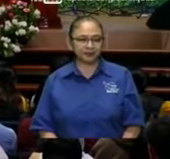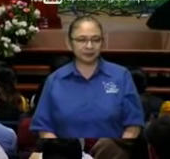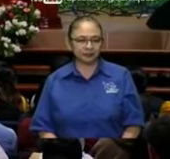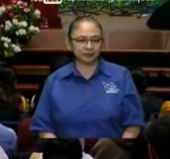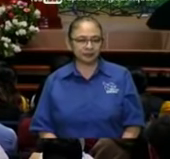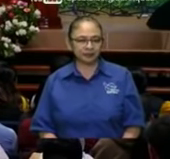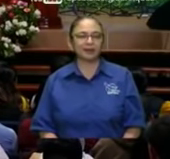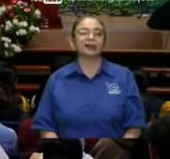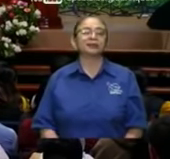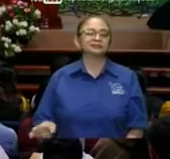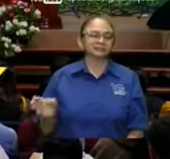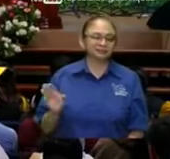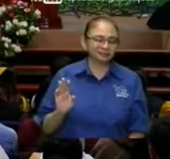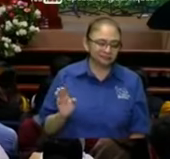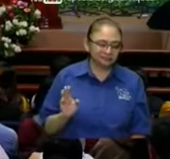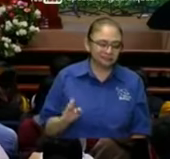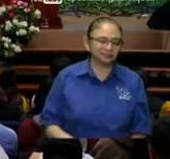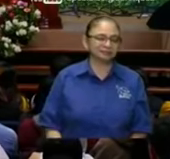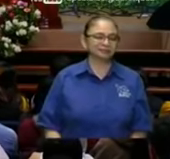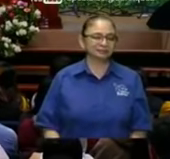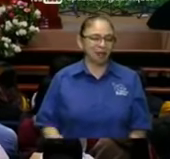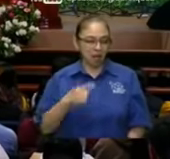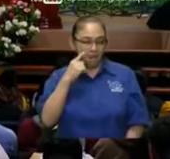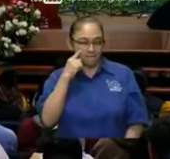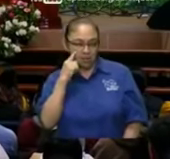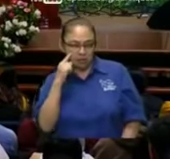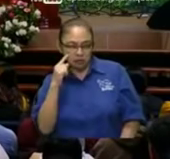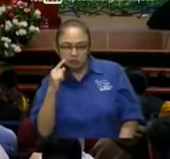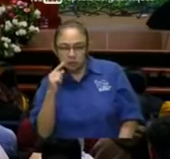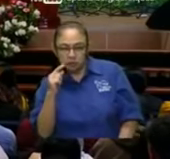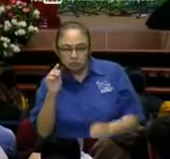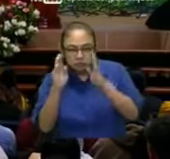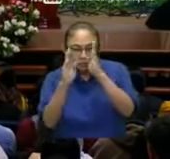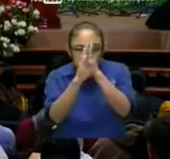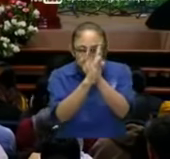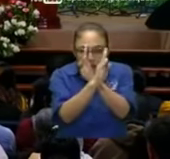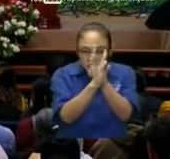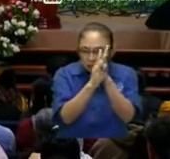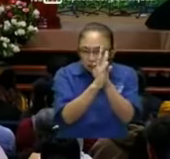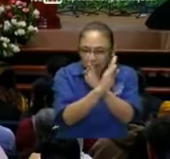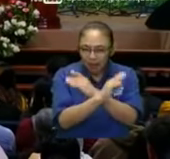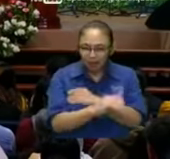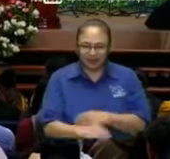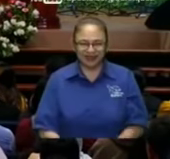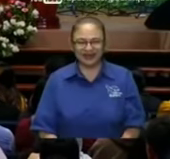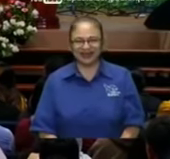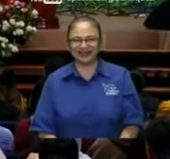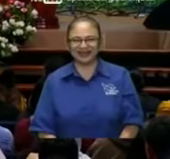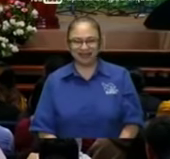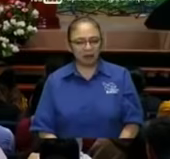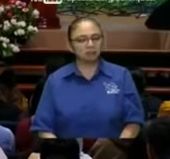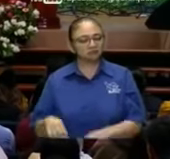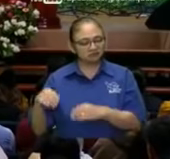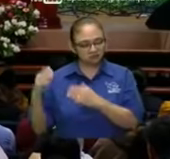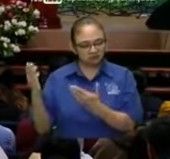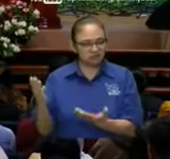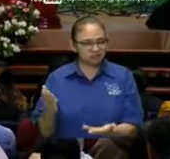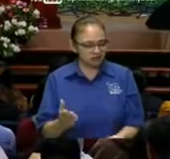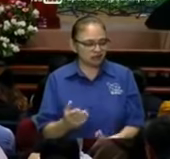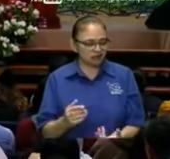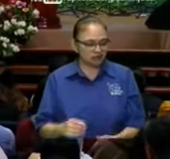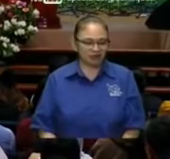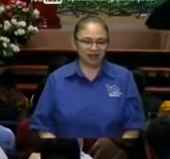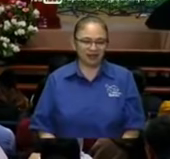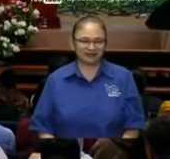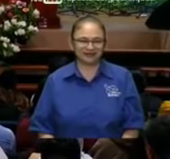¿Qué tal? Así, la risita así de... así. ¿Qué tal? Así. Bienvenida. Así, así, así.